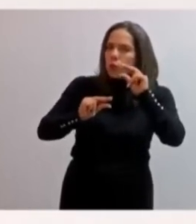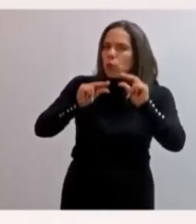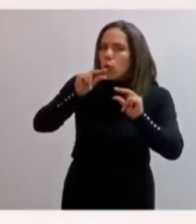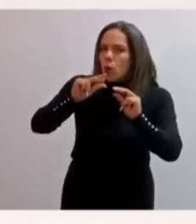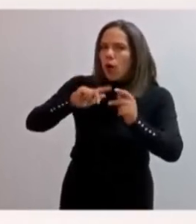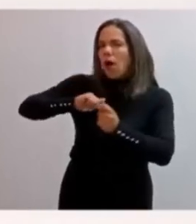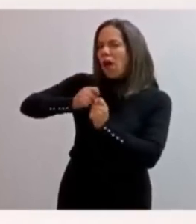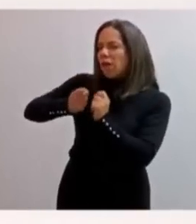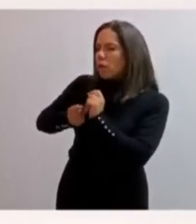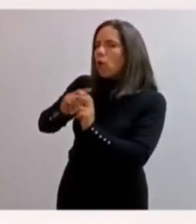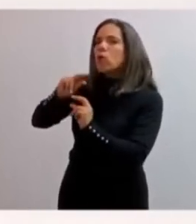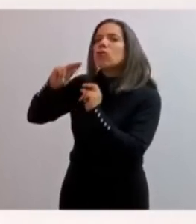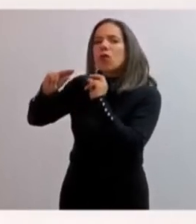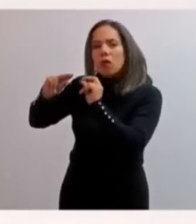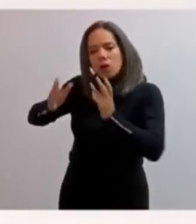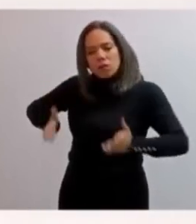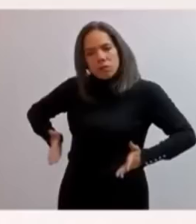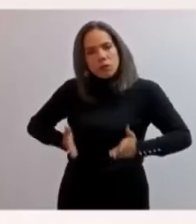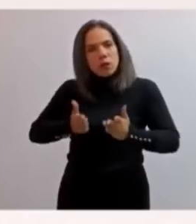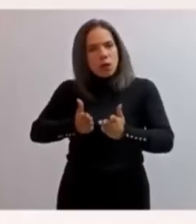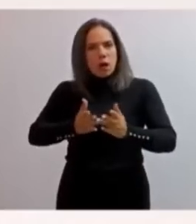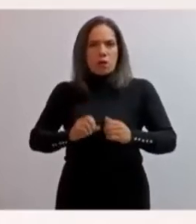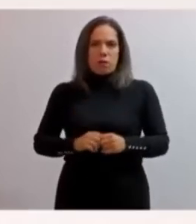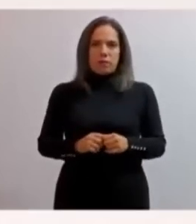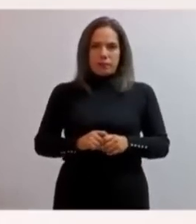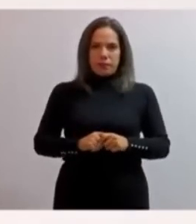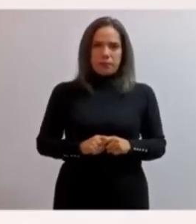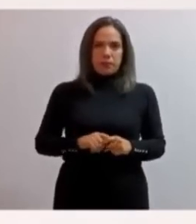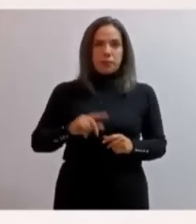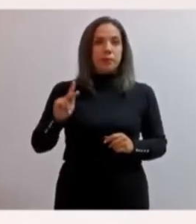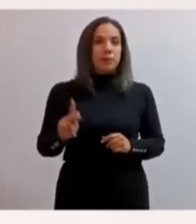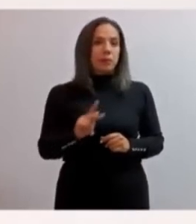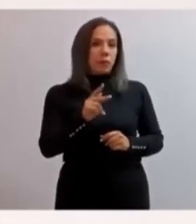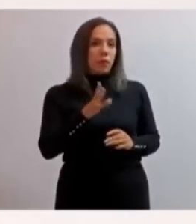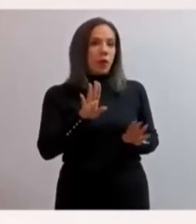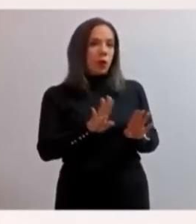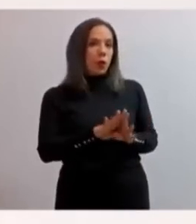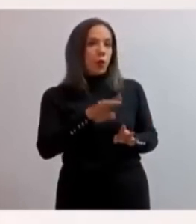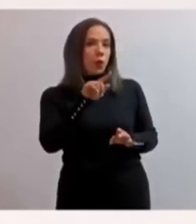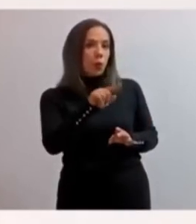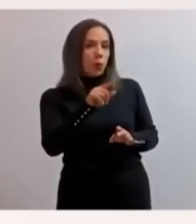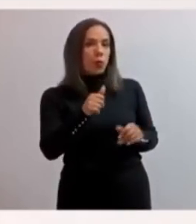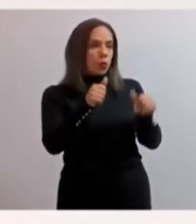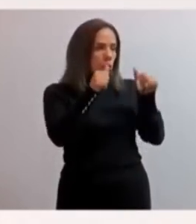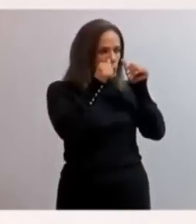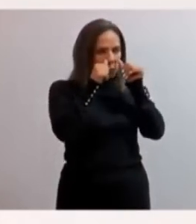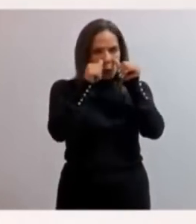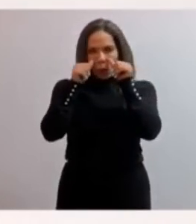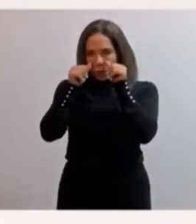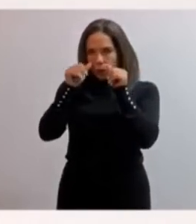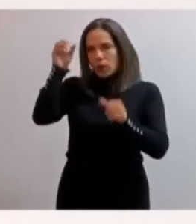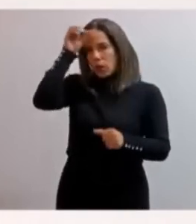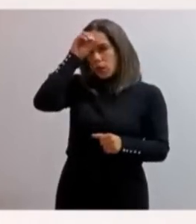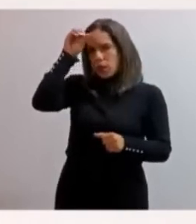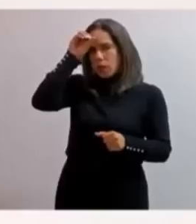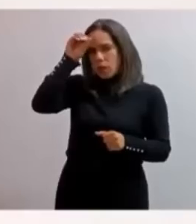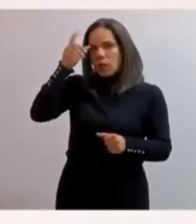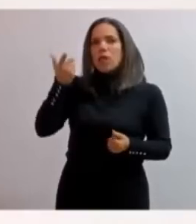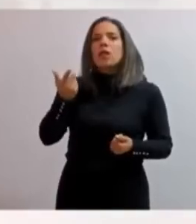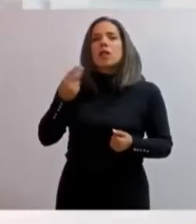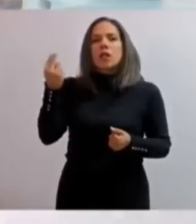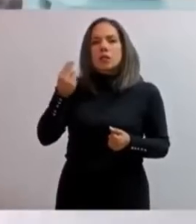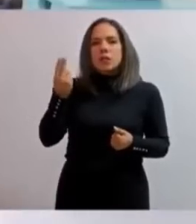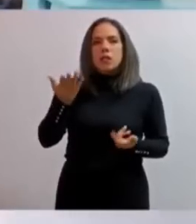Entonces, ¿cuál sería desde su perspectiva el papel del personal de supervisión en las tareas del Consejo